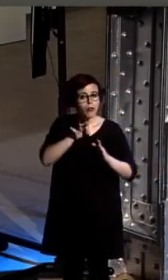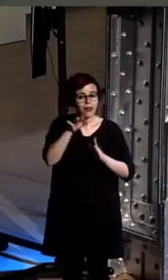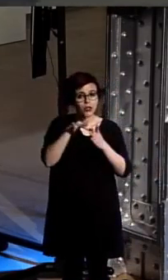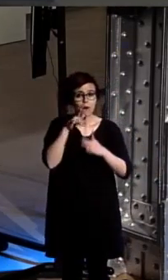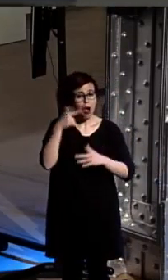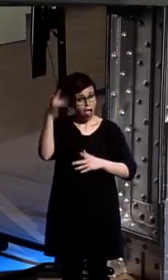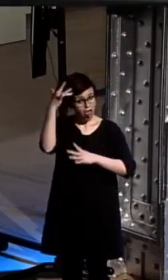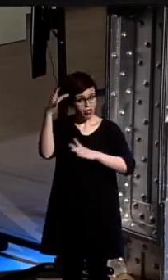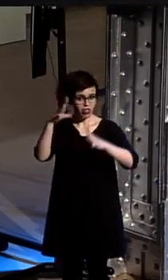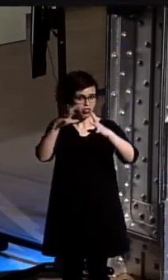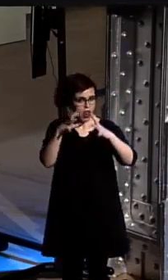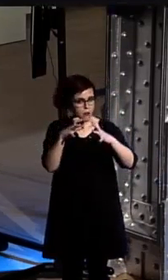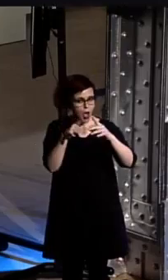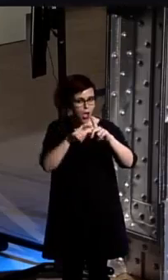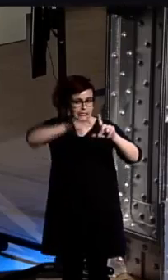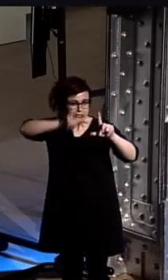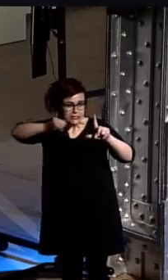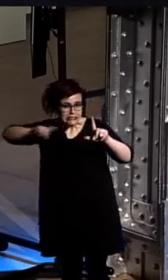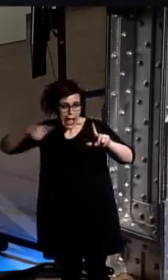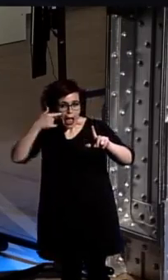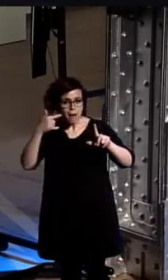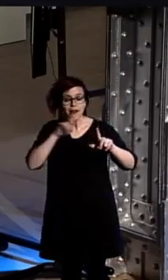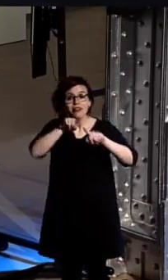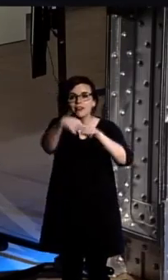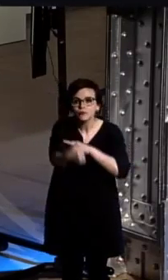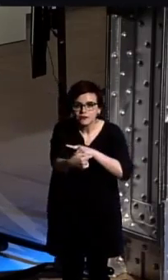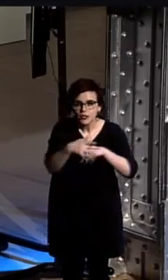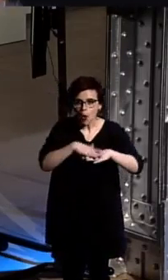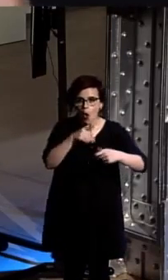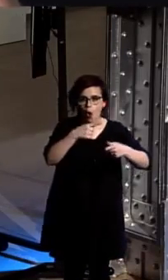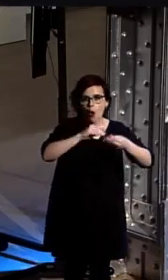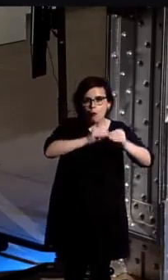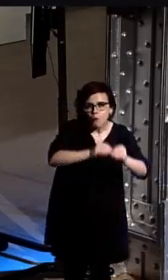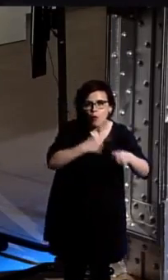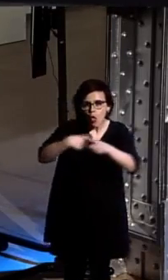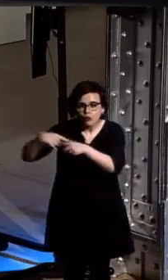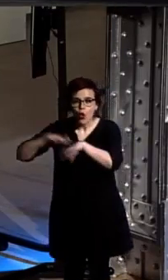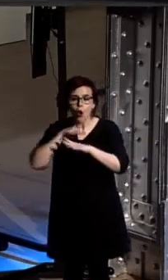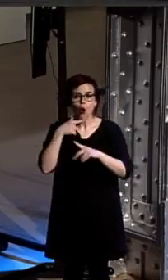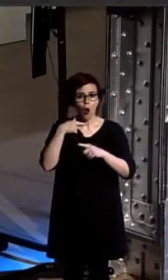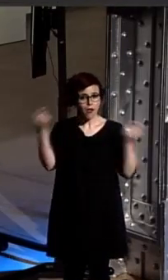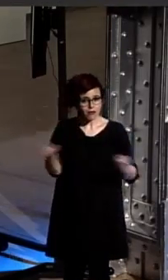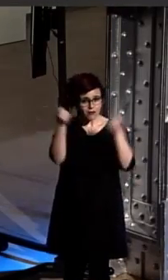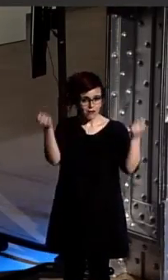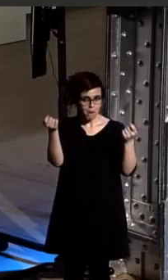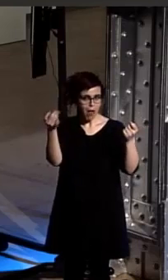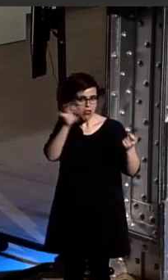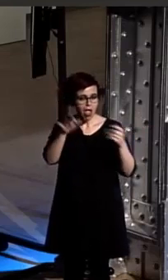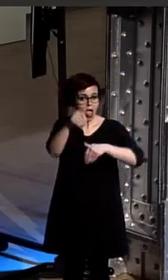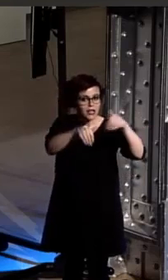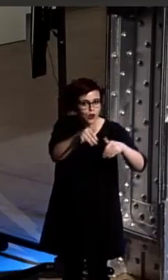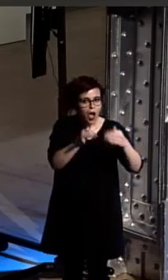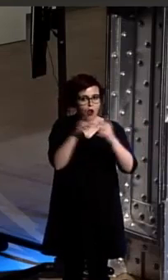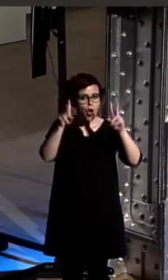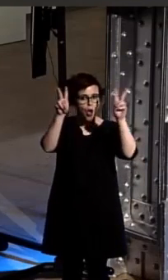actividad cerebral y a partir de ahí desarrollar productos o desarrollar lemas electorales o campañas, ¿por qué